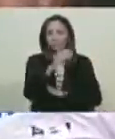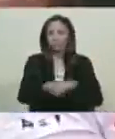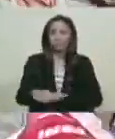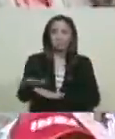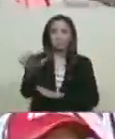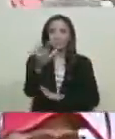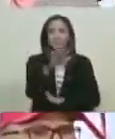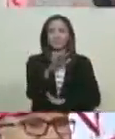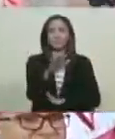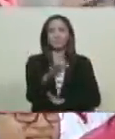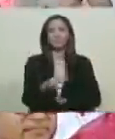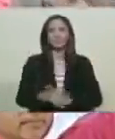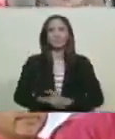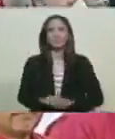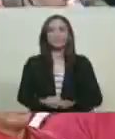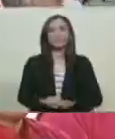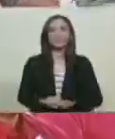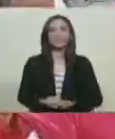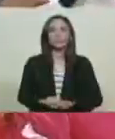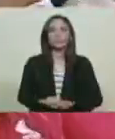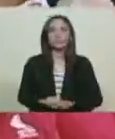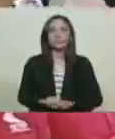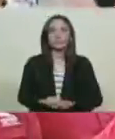están los camaradas.